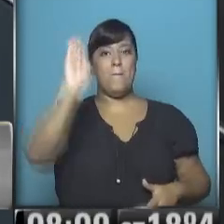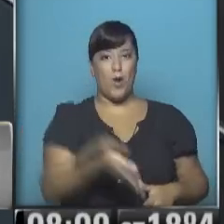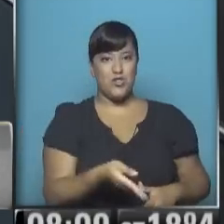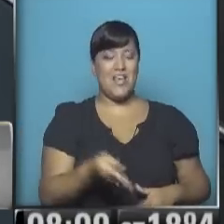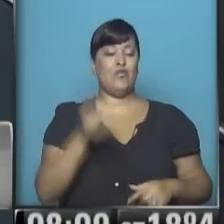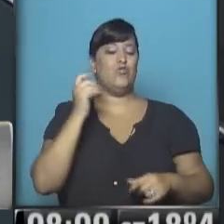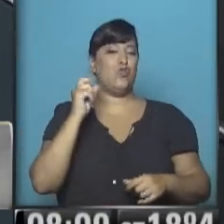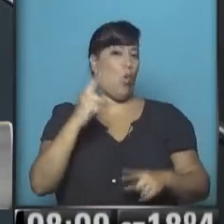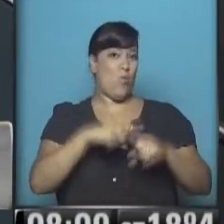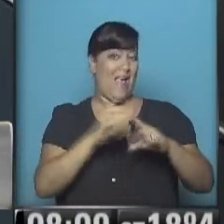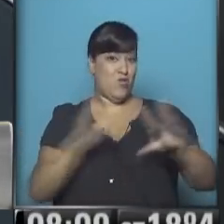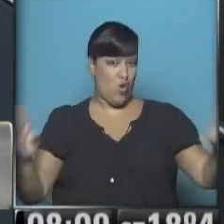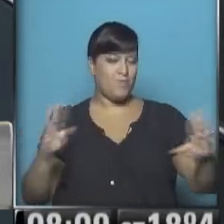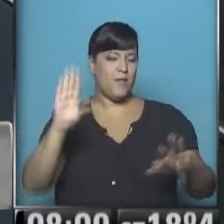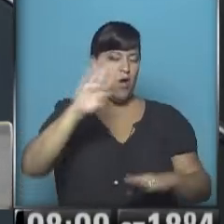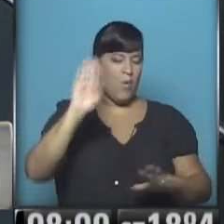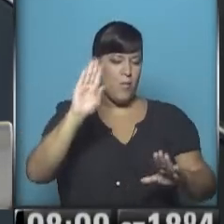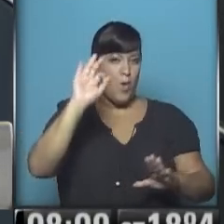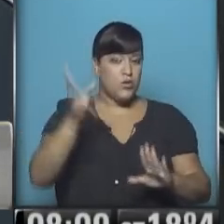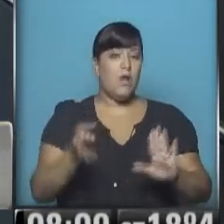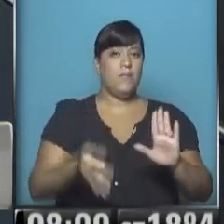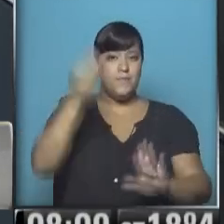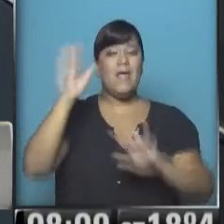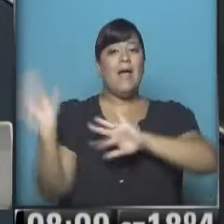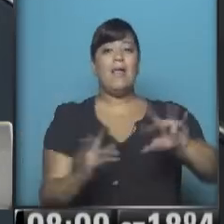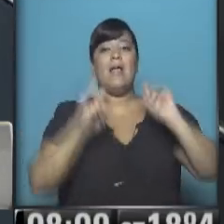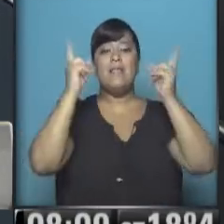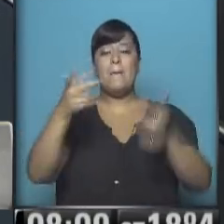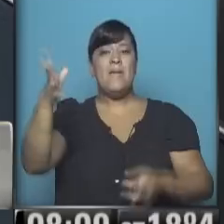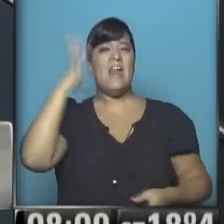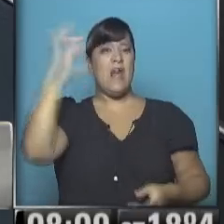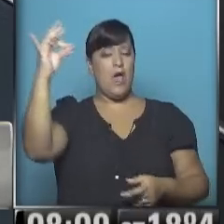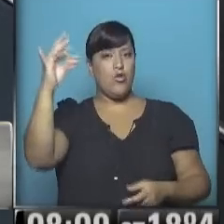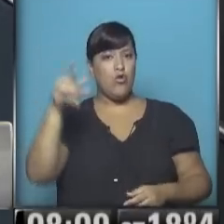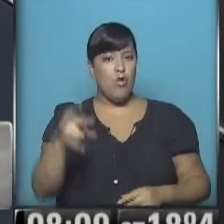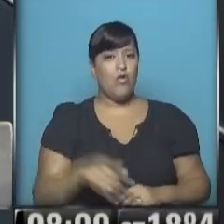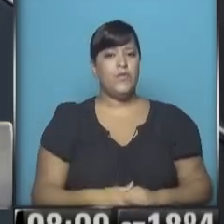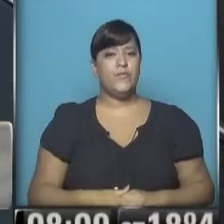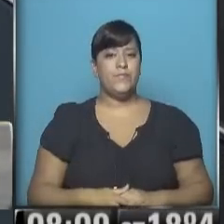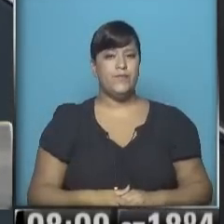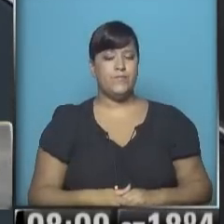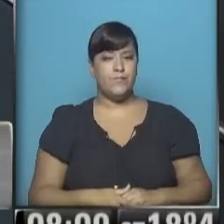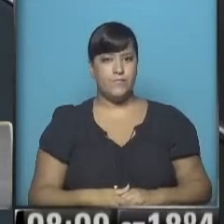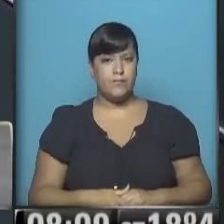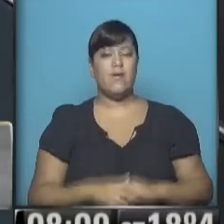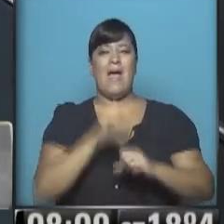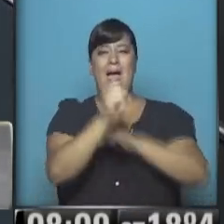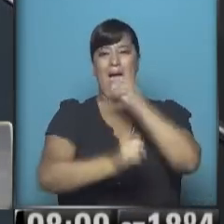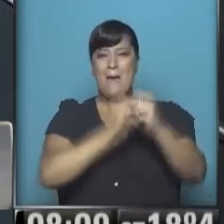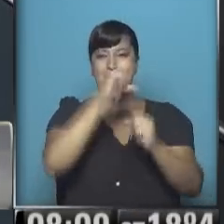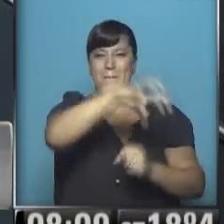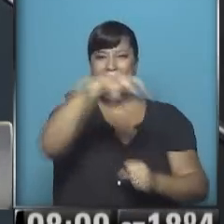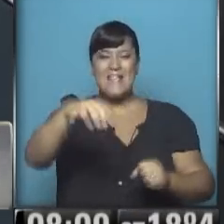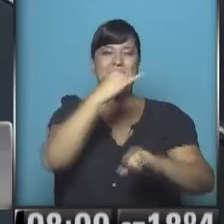interanual también el informe destaca el récord histórico de financiamiento bursátil a pequeñas y medianas empresas